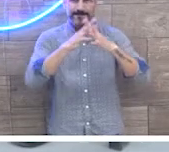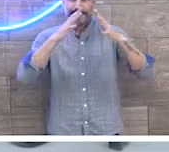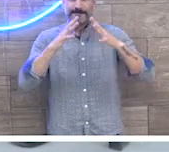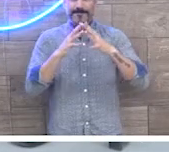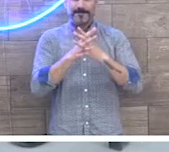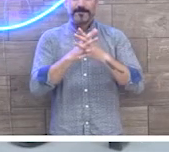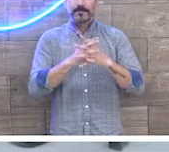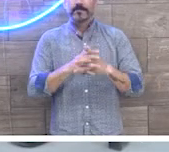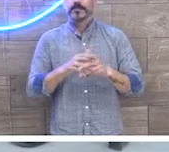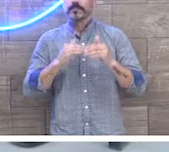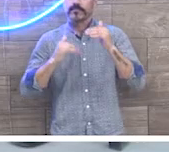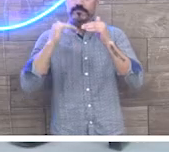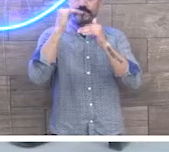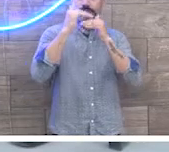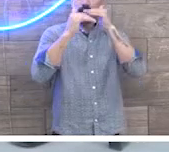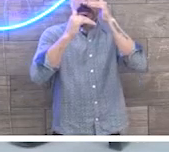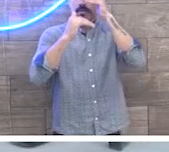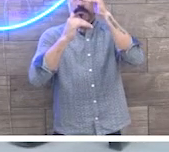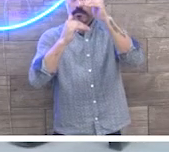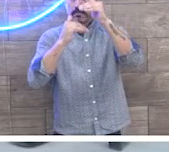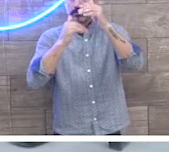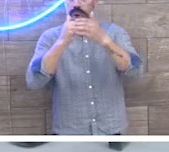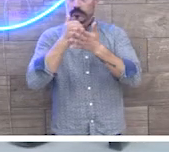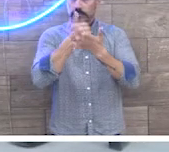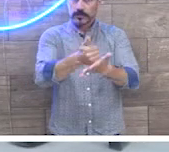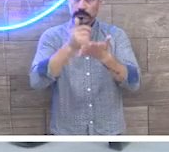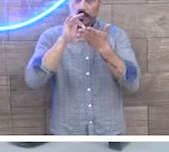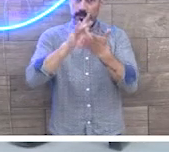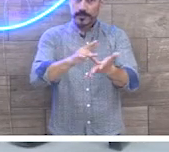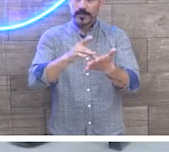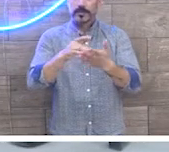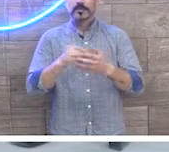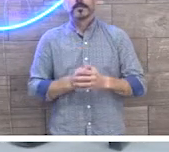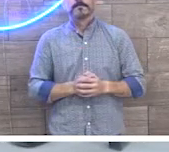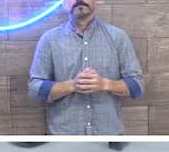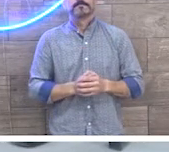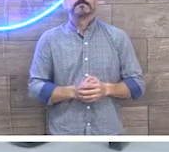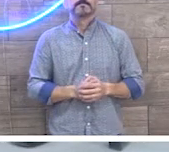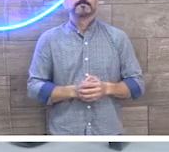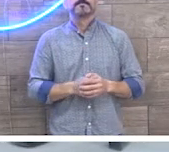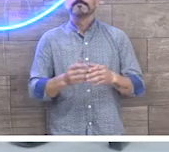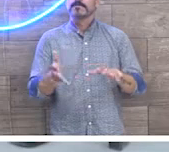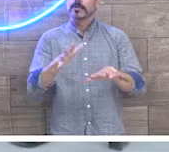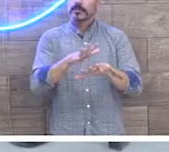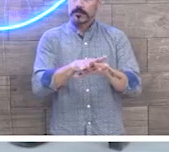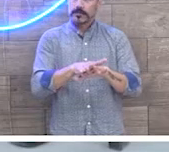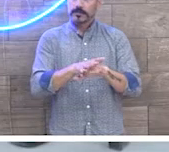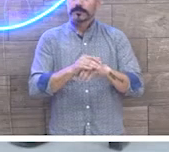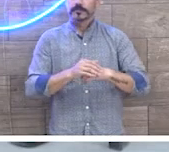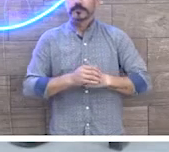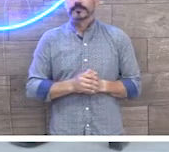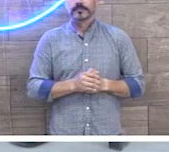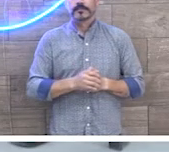tal, Jorge? ¿Cómo estás? Y pues para ti, ¿qué significa que sigamos abriendo cancha, abriendo espacios en diferentes escenarios, en